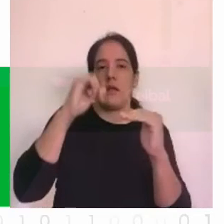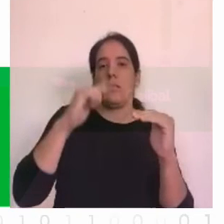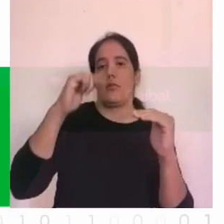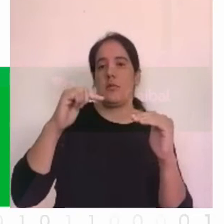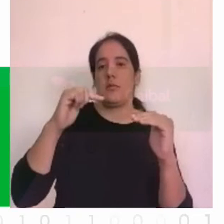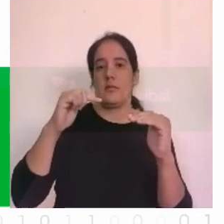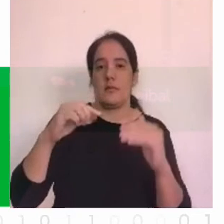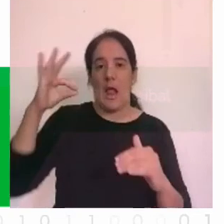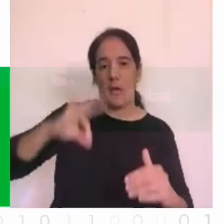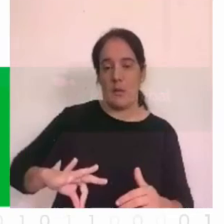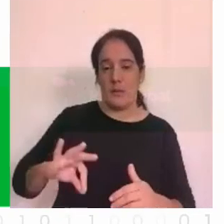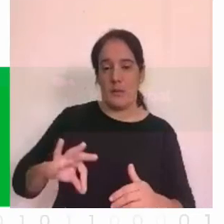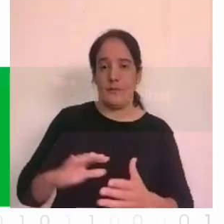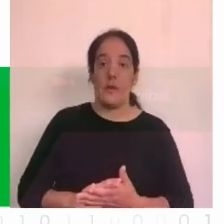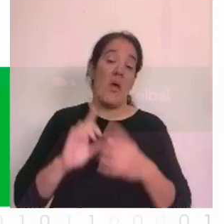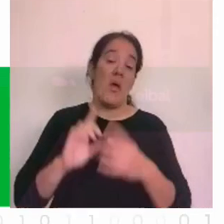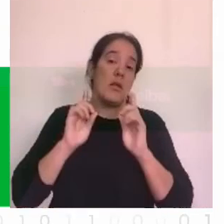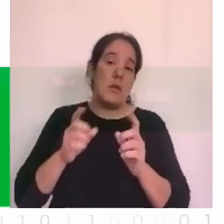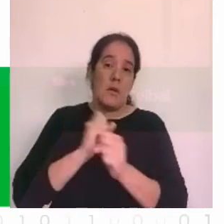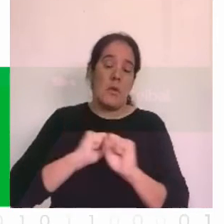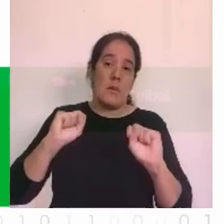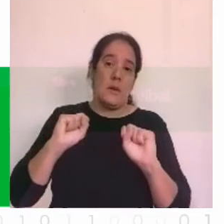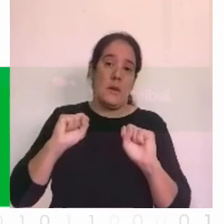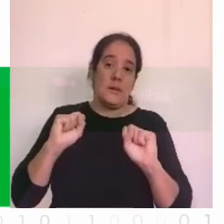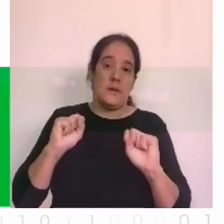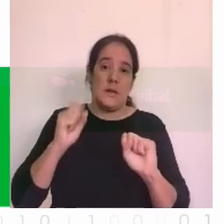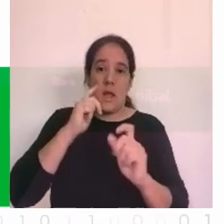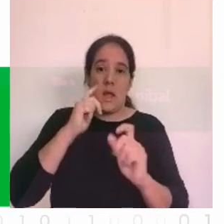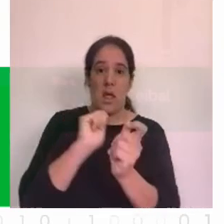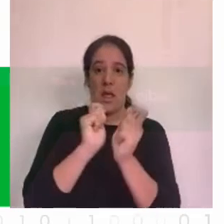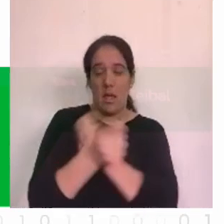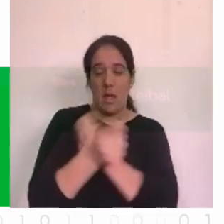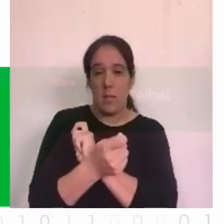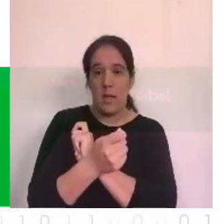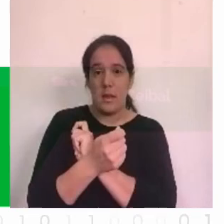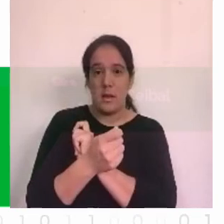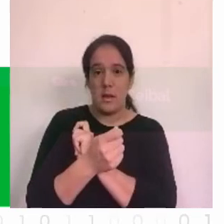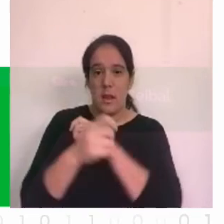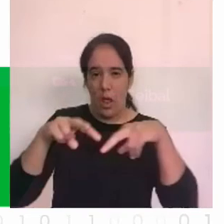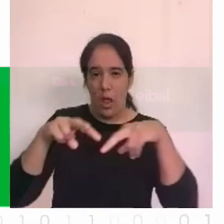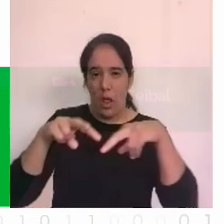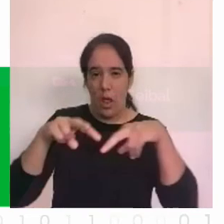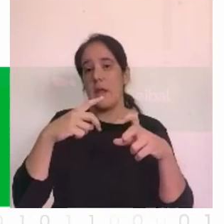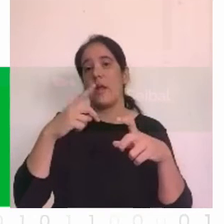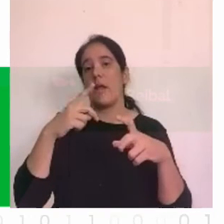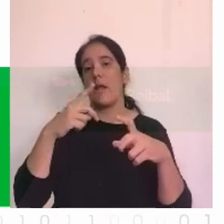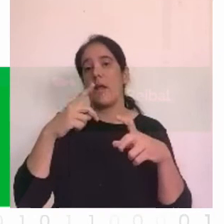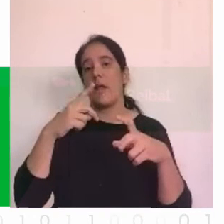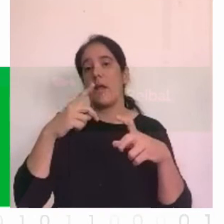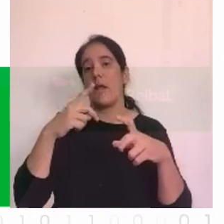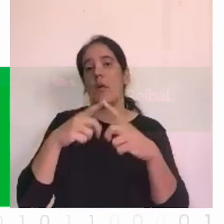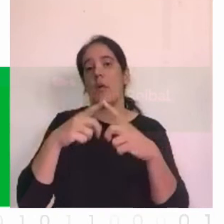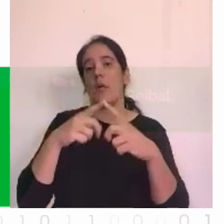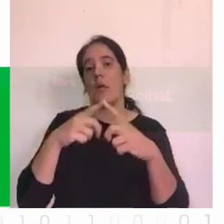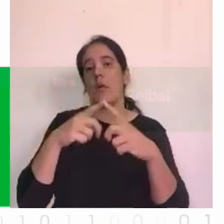Después, acá, por ejemplo, podemos cambiar el filtro y poner que lo desagregue según si el trabajador es dependiente,